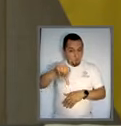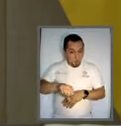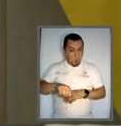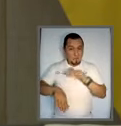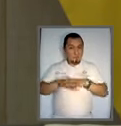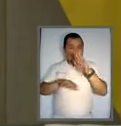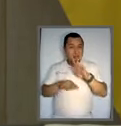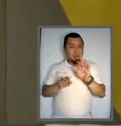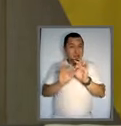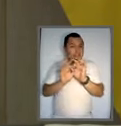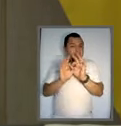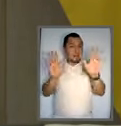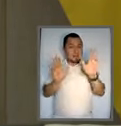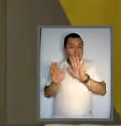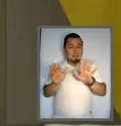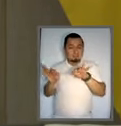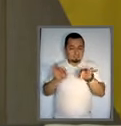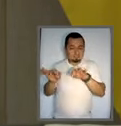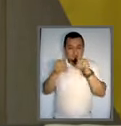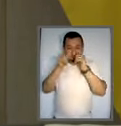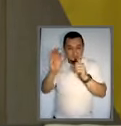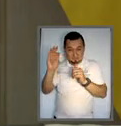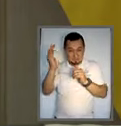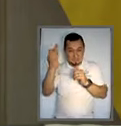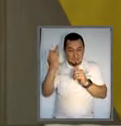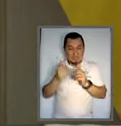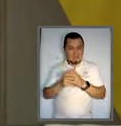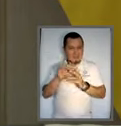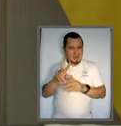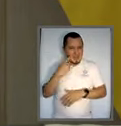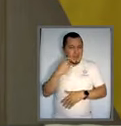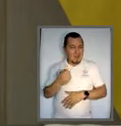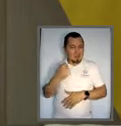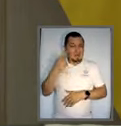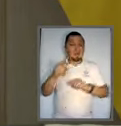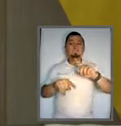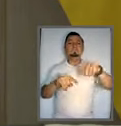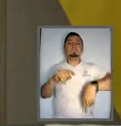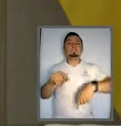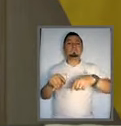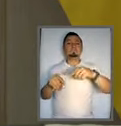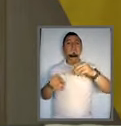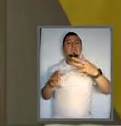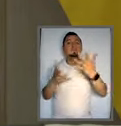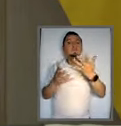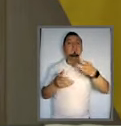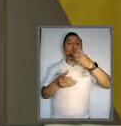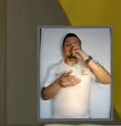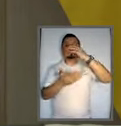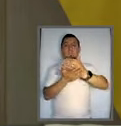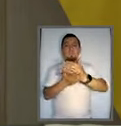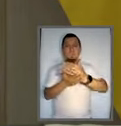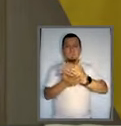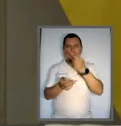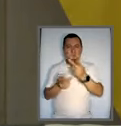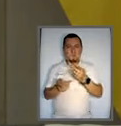punto más delicado que hay en la agenda de pendientes con el gobierno federal es el quitar las trabas para la importación de pruebas rápidas, ya ni